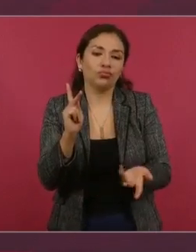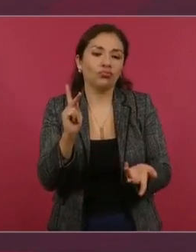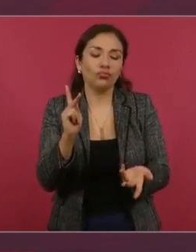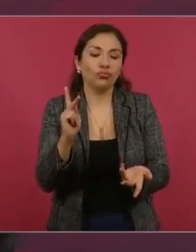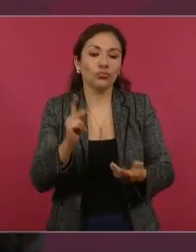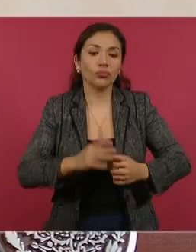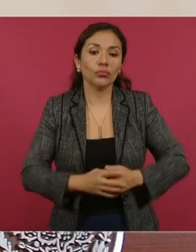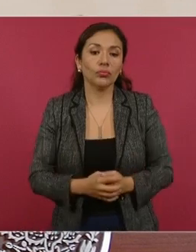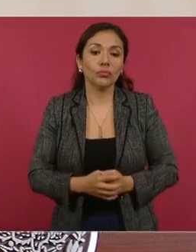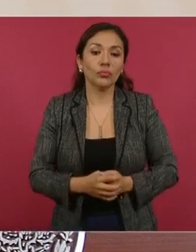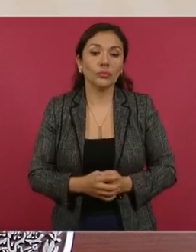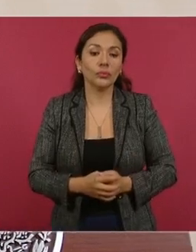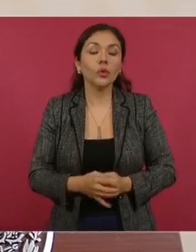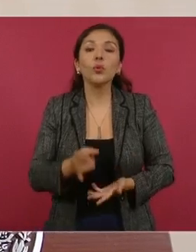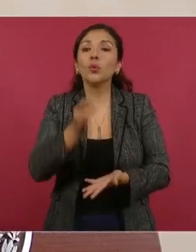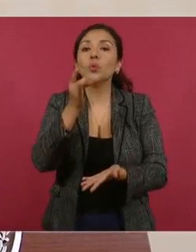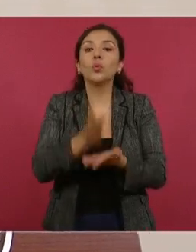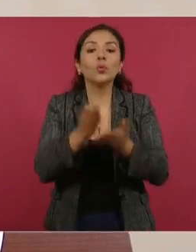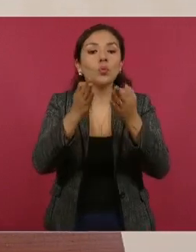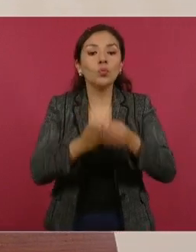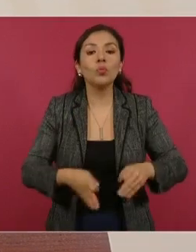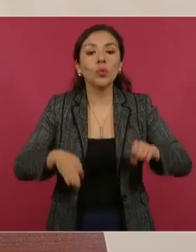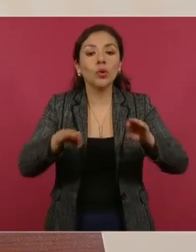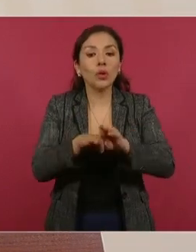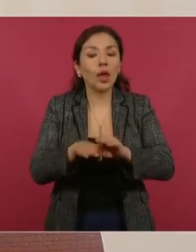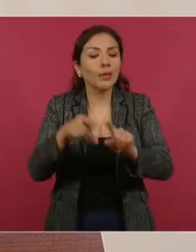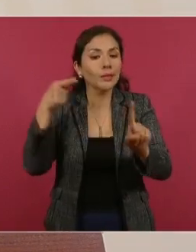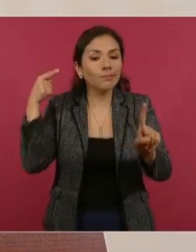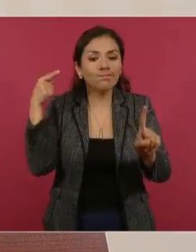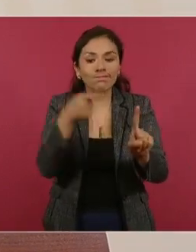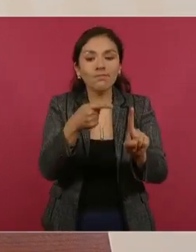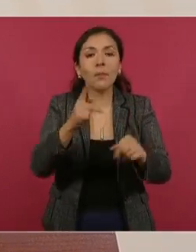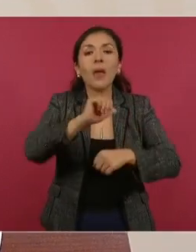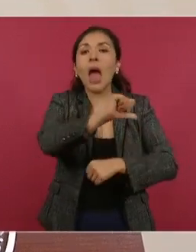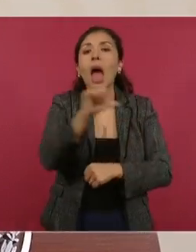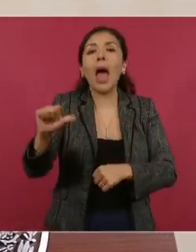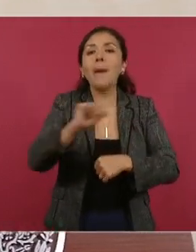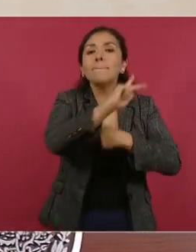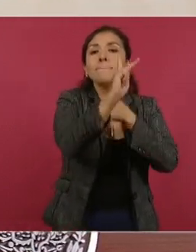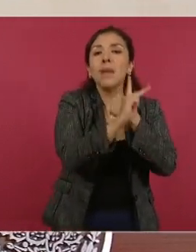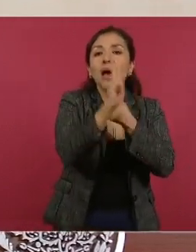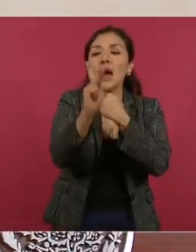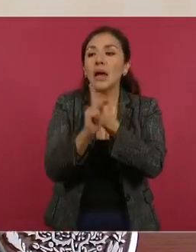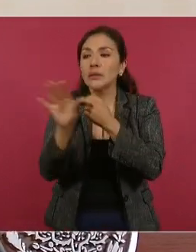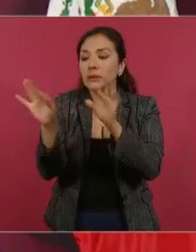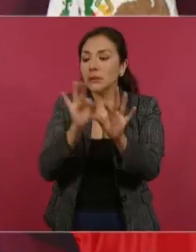es básicamente con los países